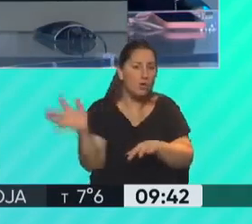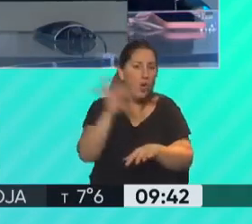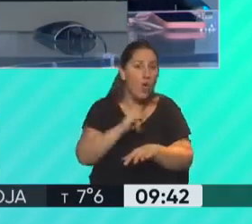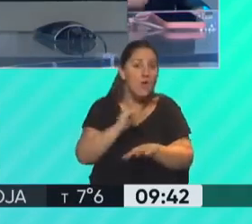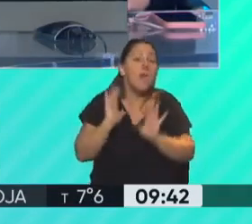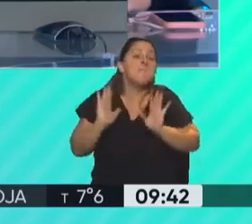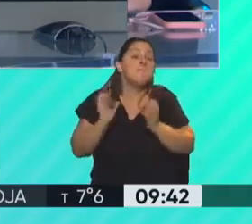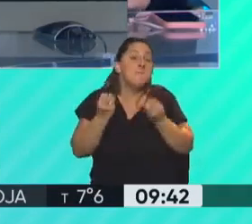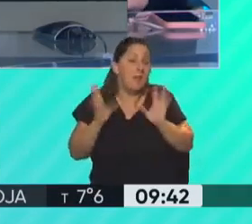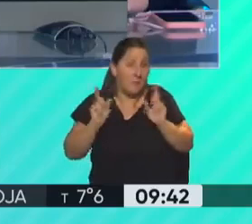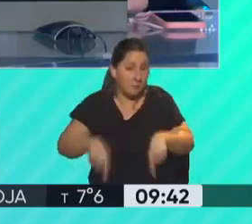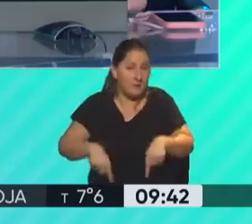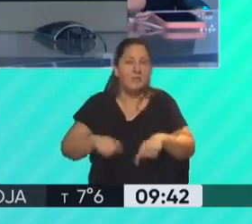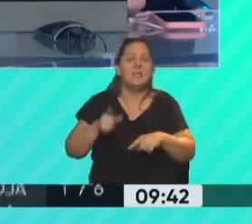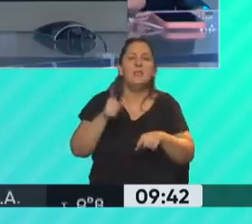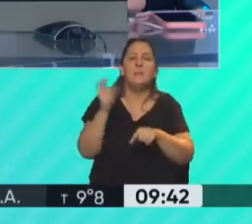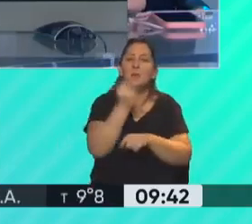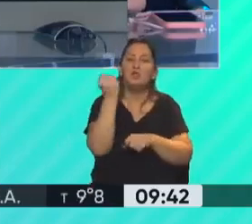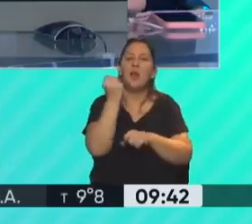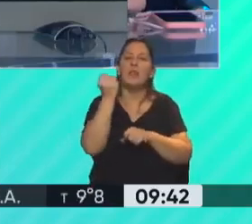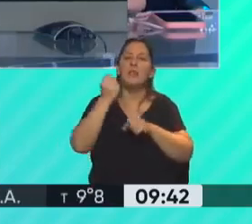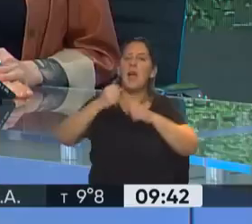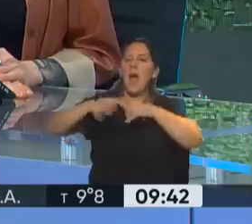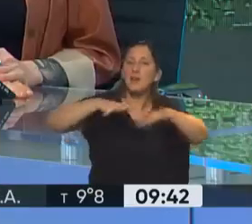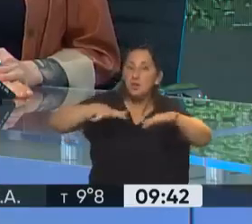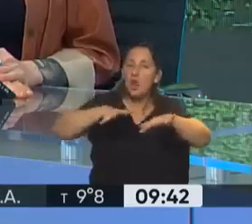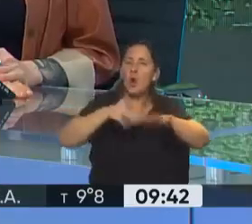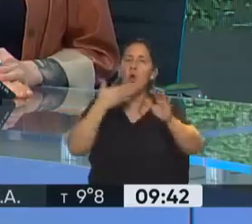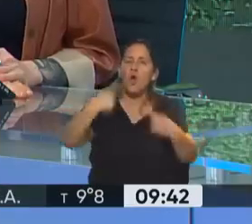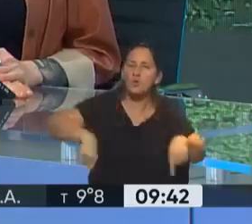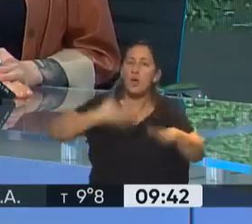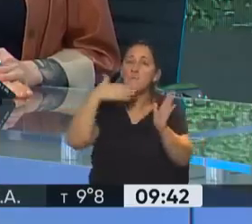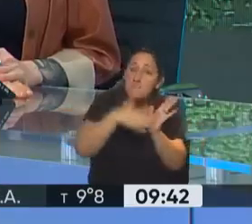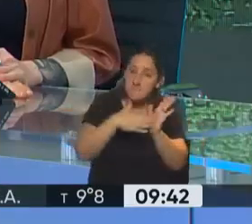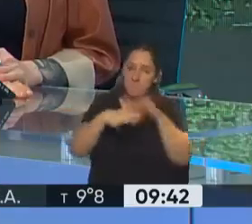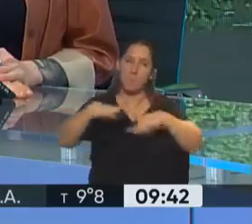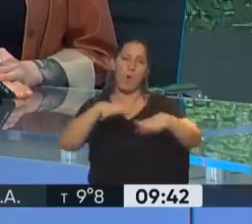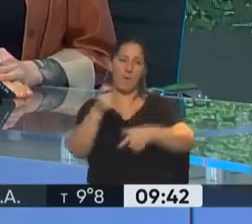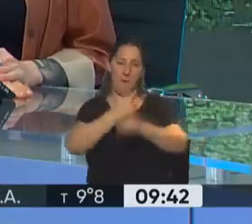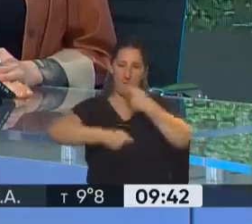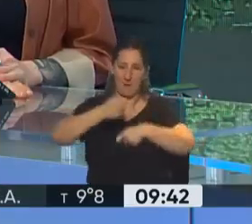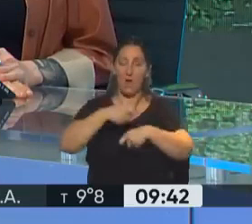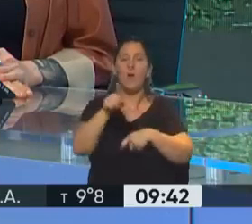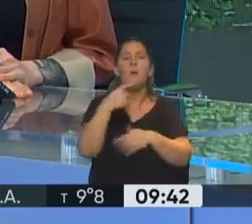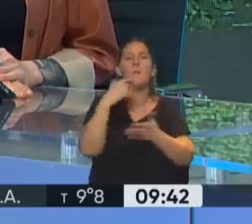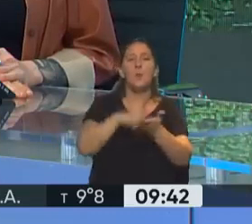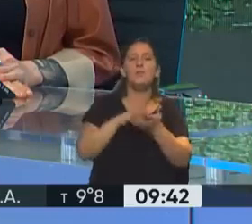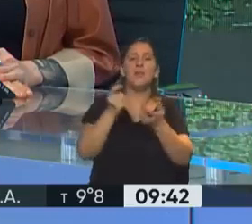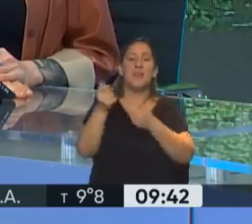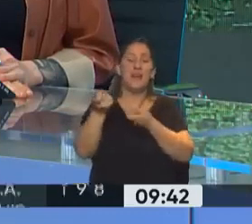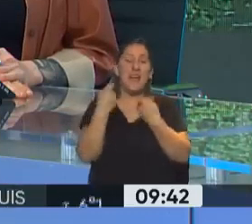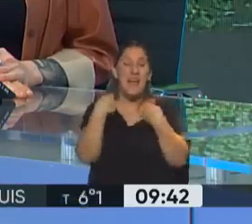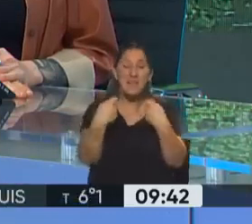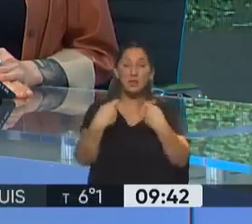eso es lo que puede las acciones son también las que también en la promesa sobre aquietar el gasto público es un viejo reclamo